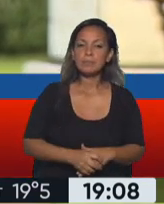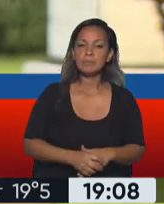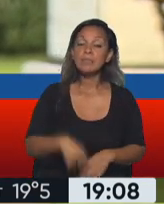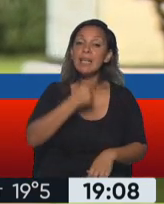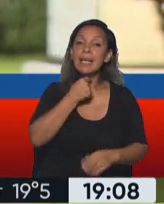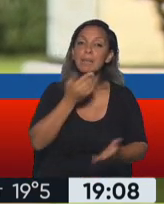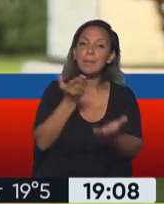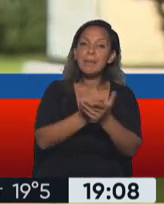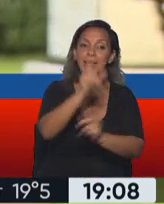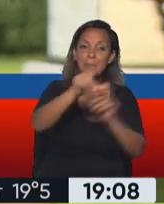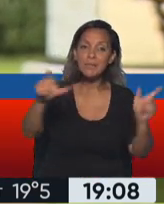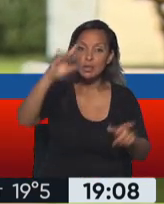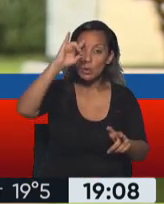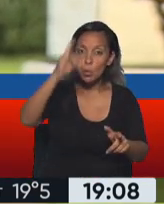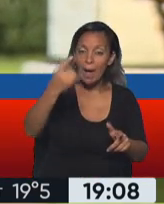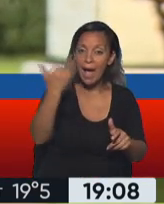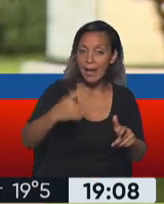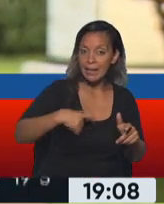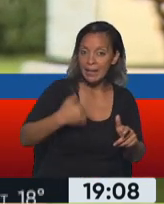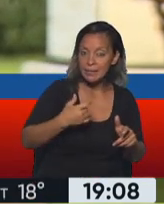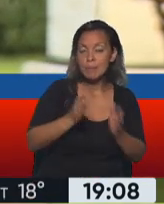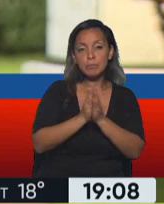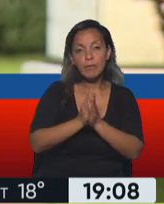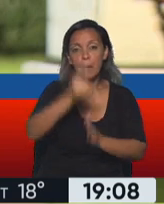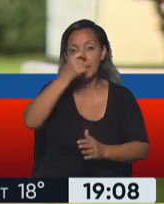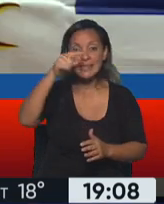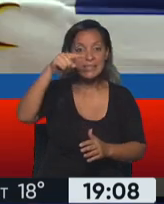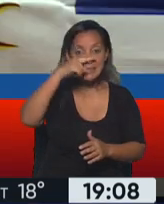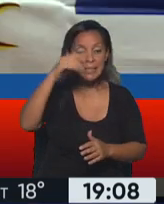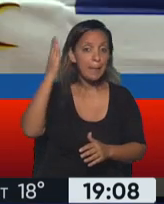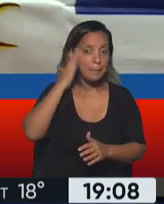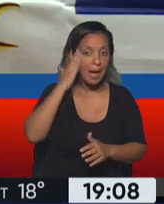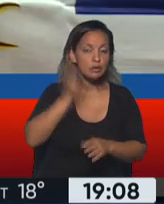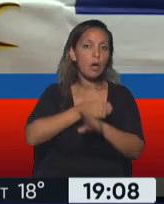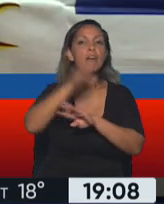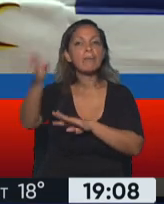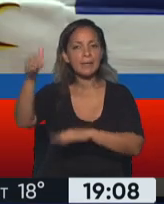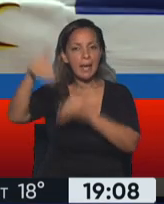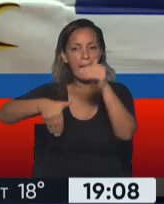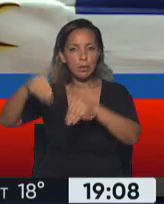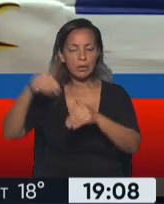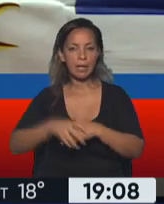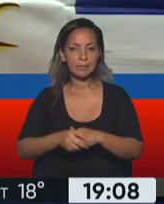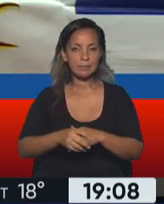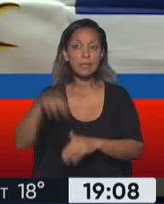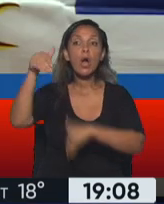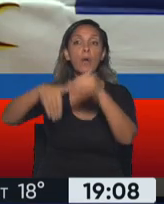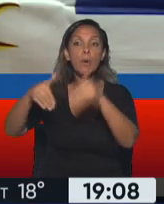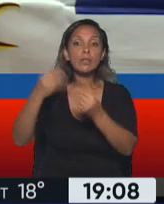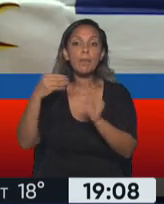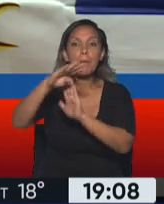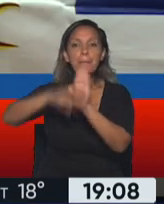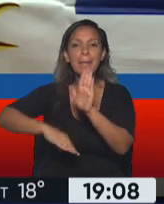tengan la credencial habilitada que el 27 de marzo crucen para votar. Crucen para votar por el sí, por la papeleta